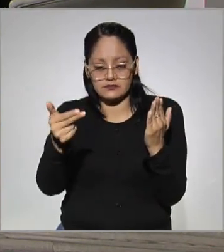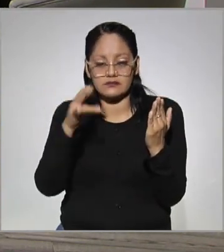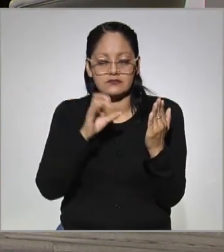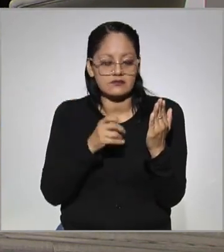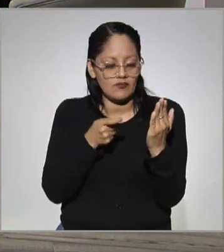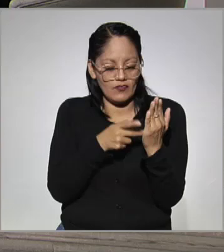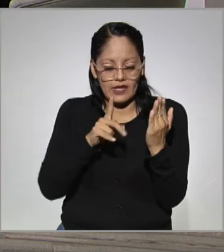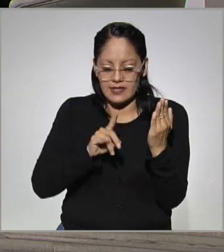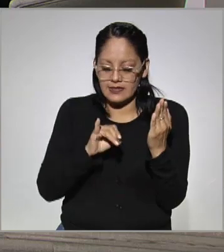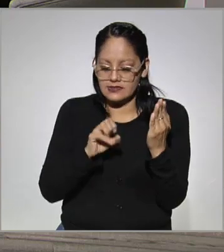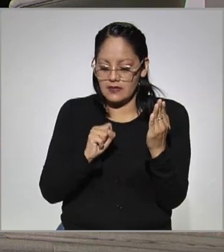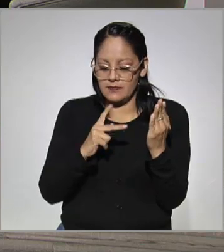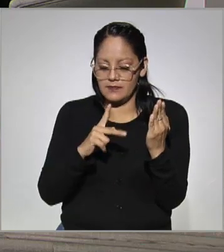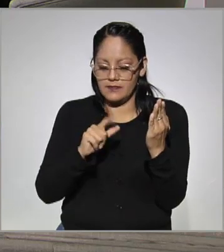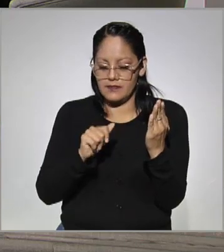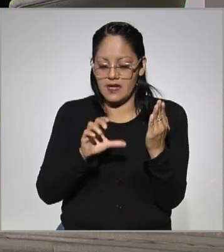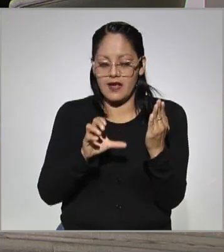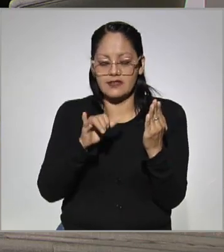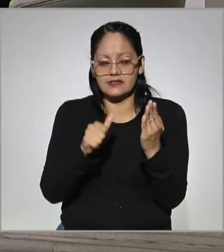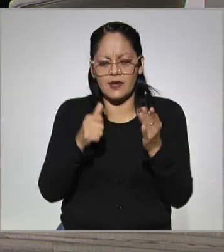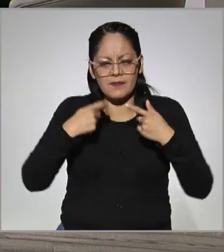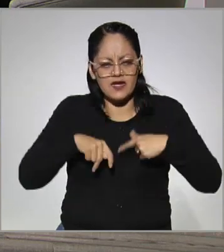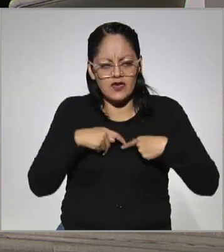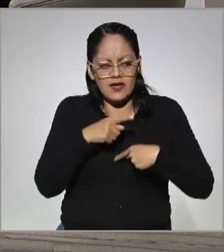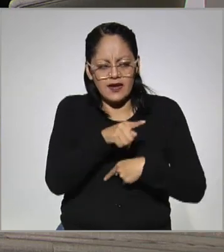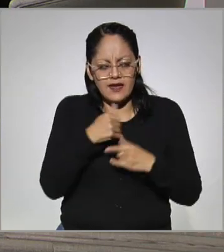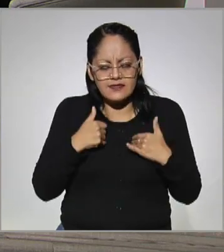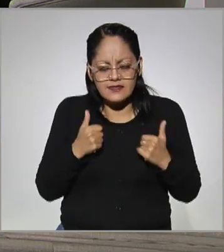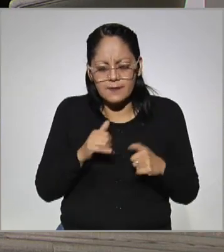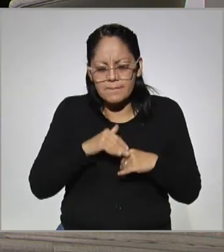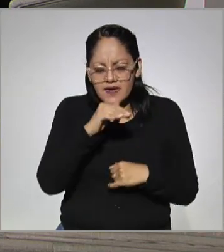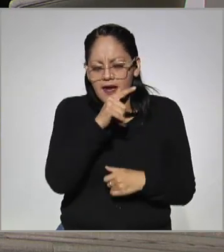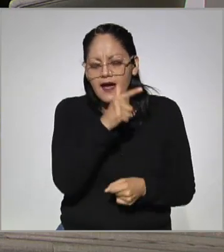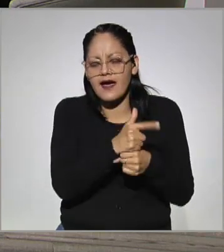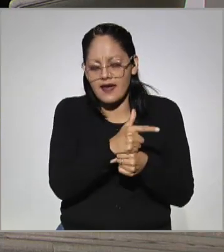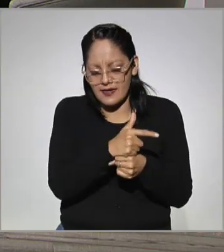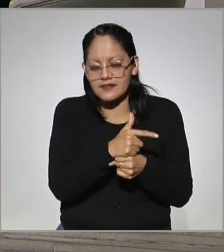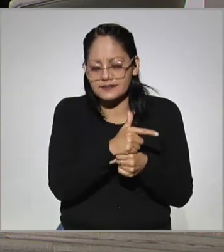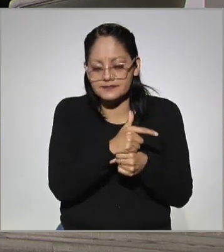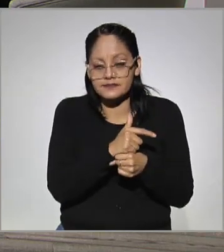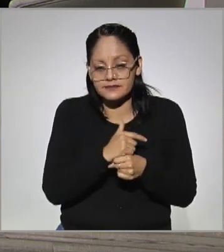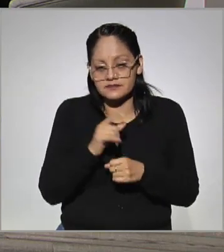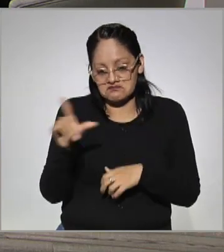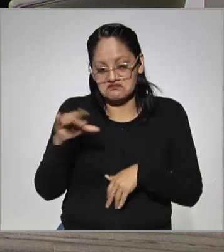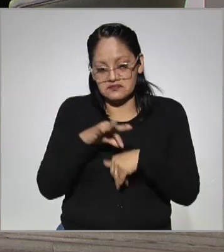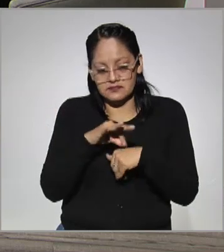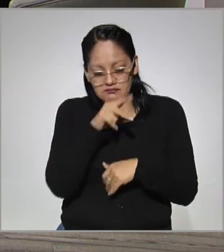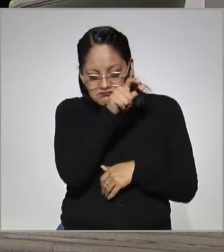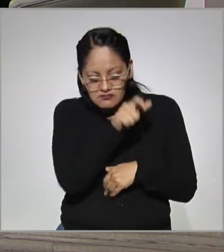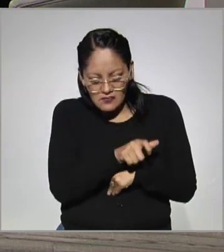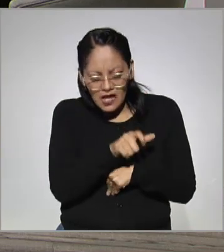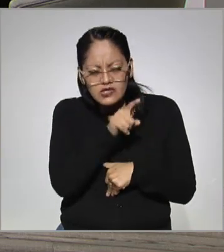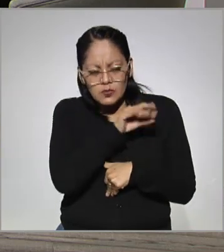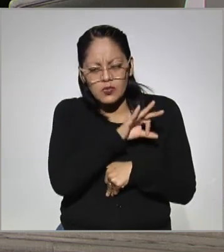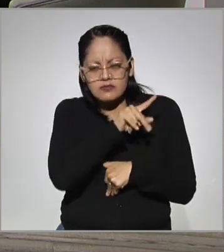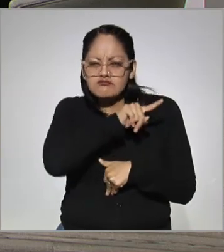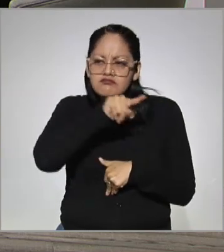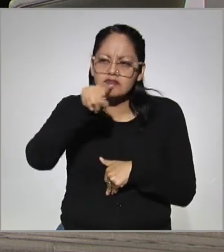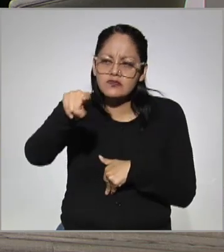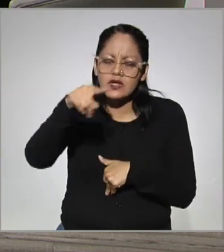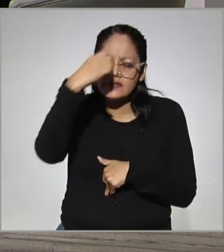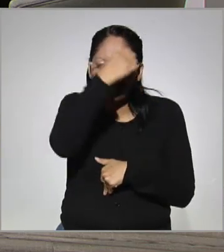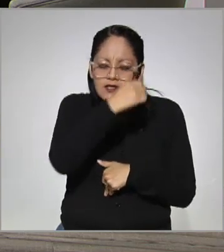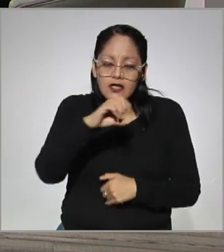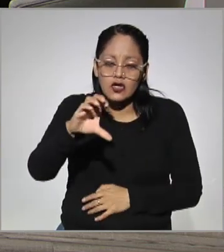de displasia, que es cuando de repente la gente entiende más por displasia, lo identifica más, entonces son las pacientes tributarias a una colposcopía, ¿no?